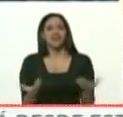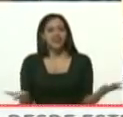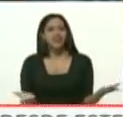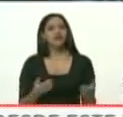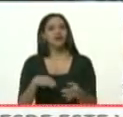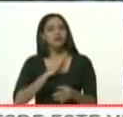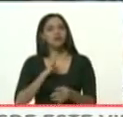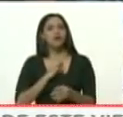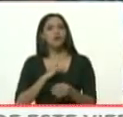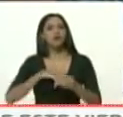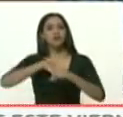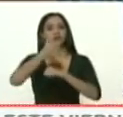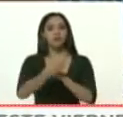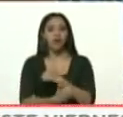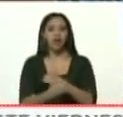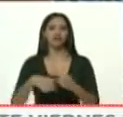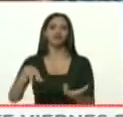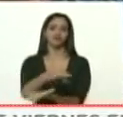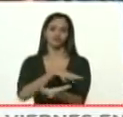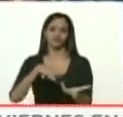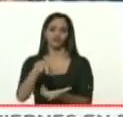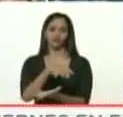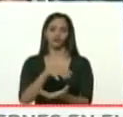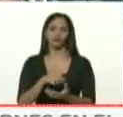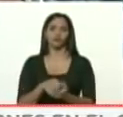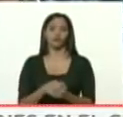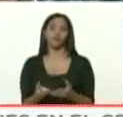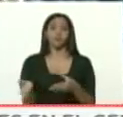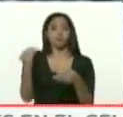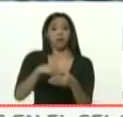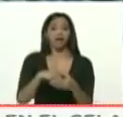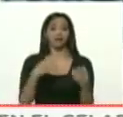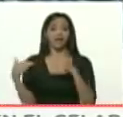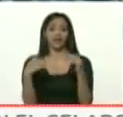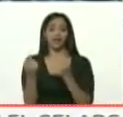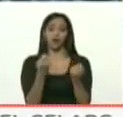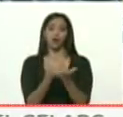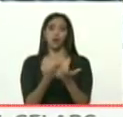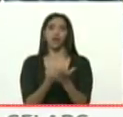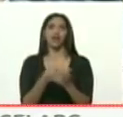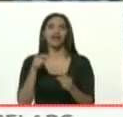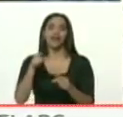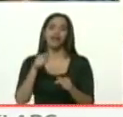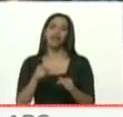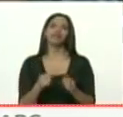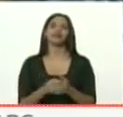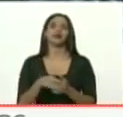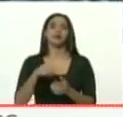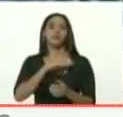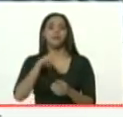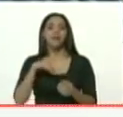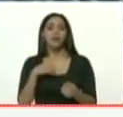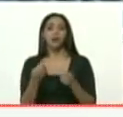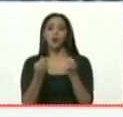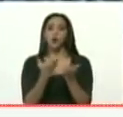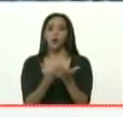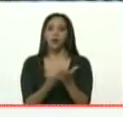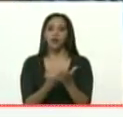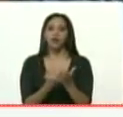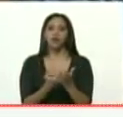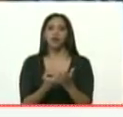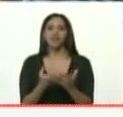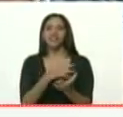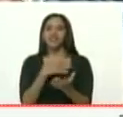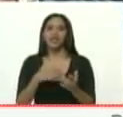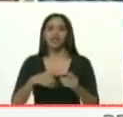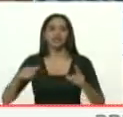Forma parte del plan desestabilizador, ¿no? Aunado a la guerra económica, por supuesto, estos sicarios económicos estudian el comportamiento de la